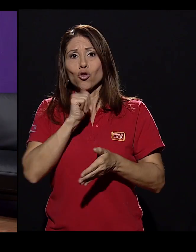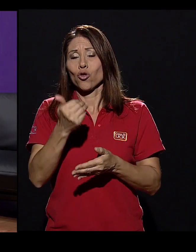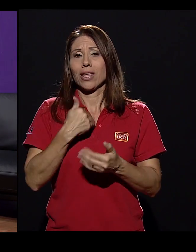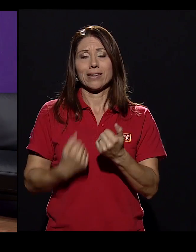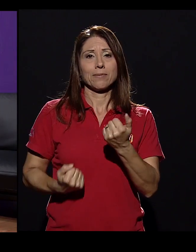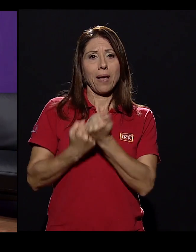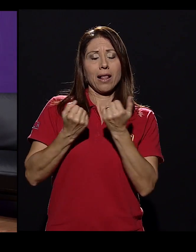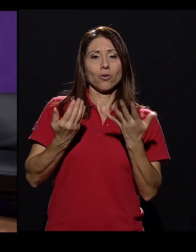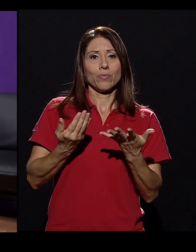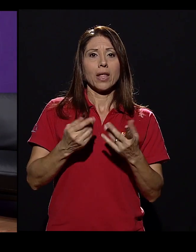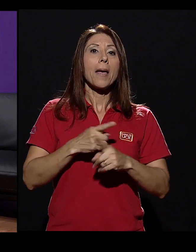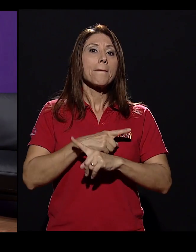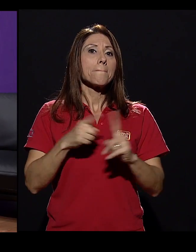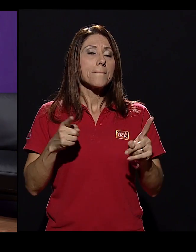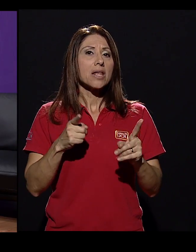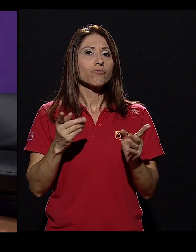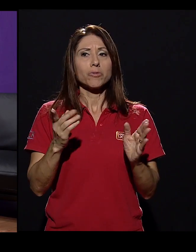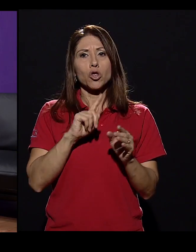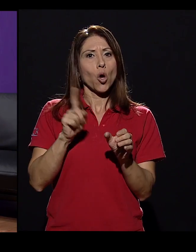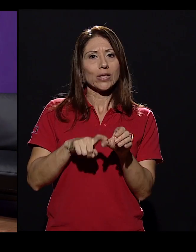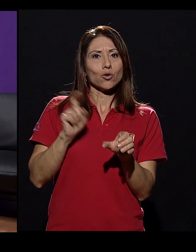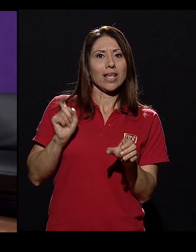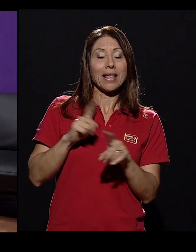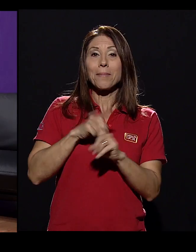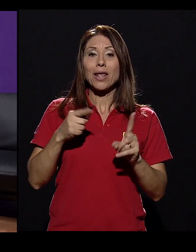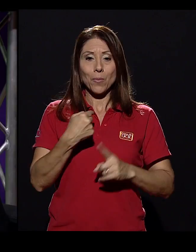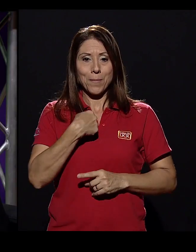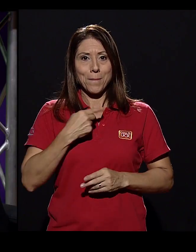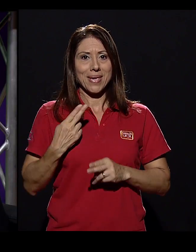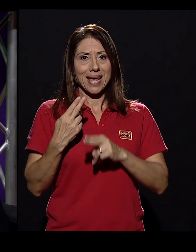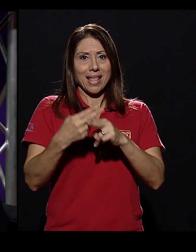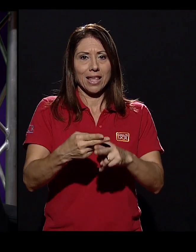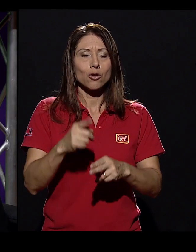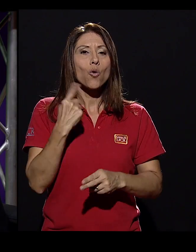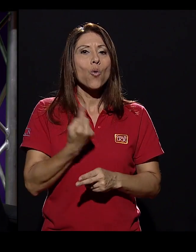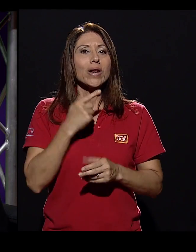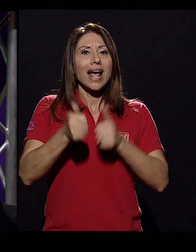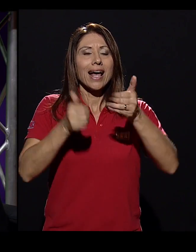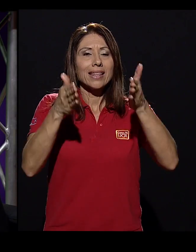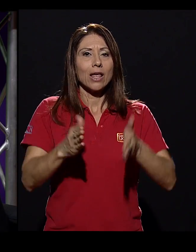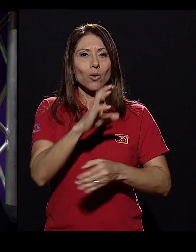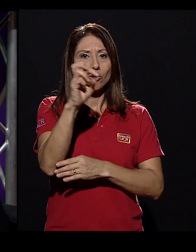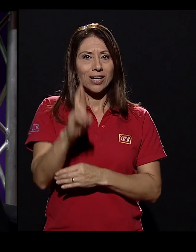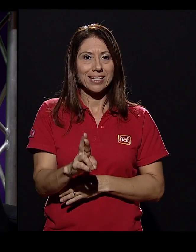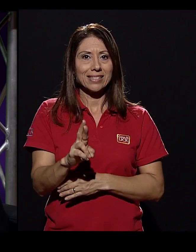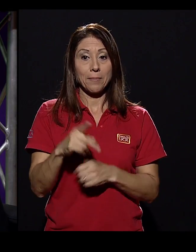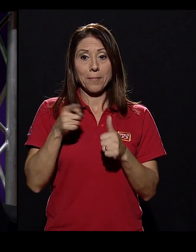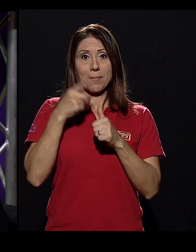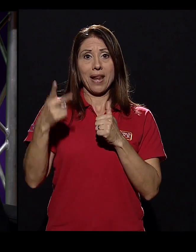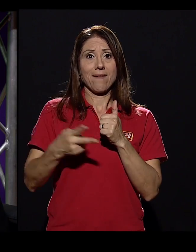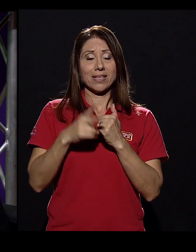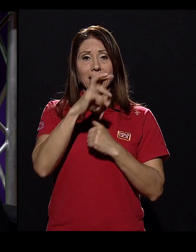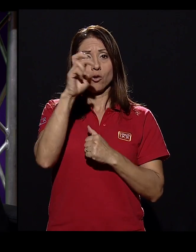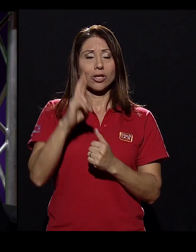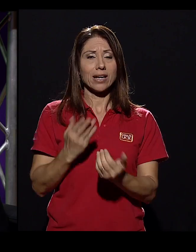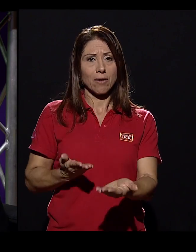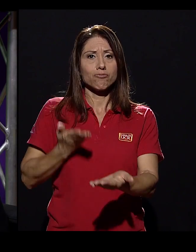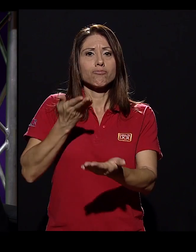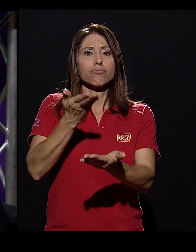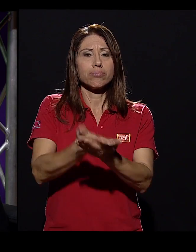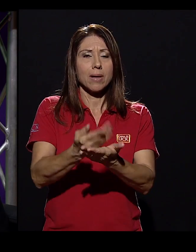no es excluyente. Y fue la única candidatura costarricense. Además, es la primera vez en la historia en que Costa Rica postula a alguien a ese